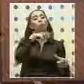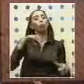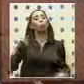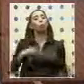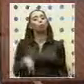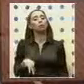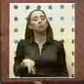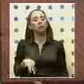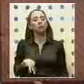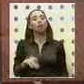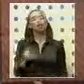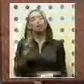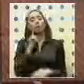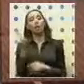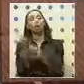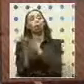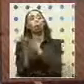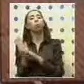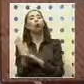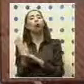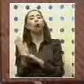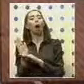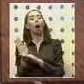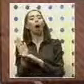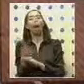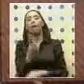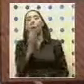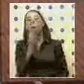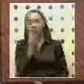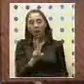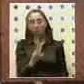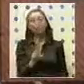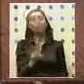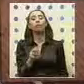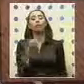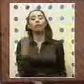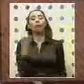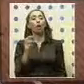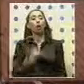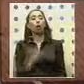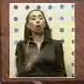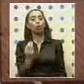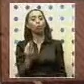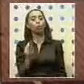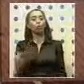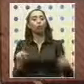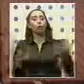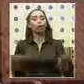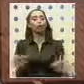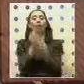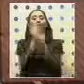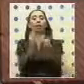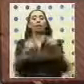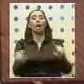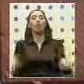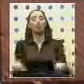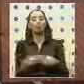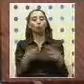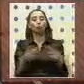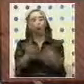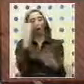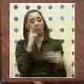con programas que, en casos como Valdivia, han dado buenos resultados para la recuperación de los espacios públicos